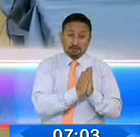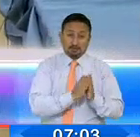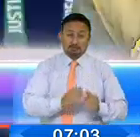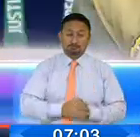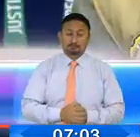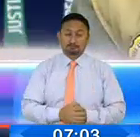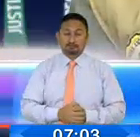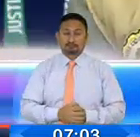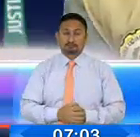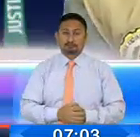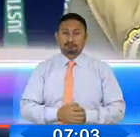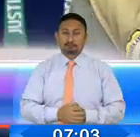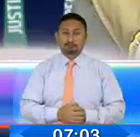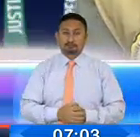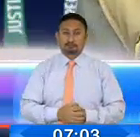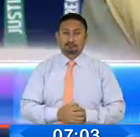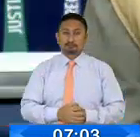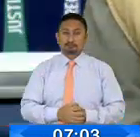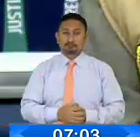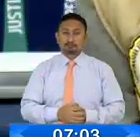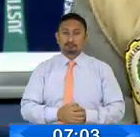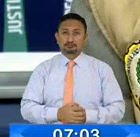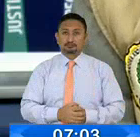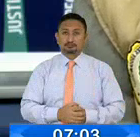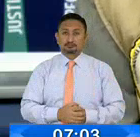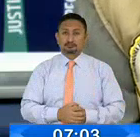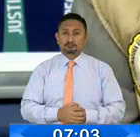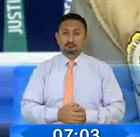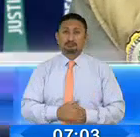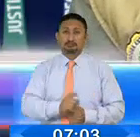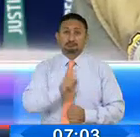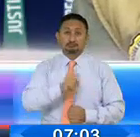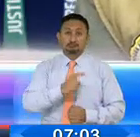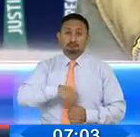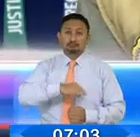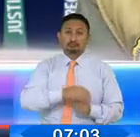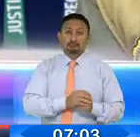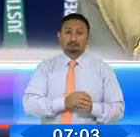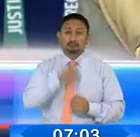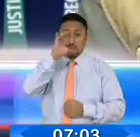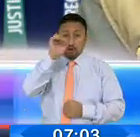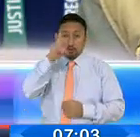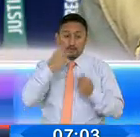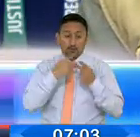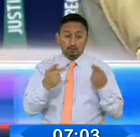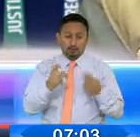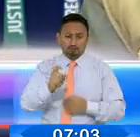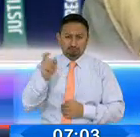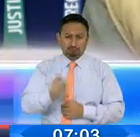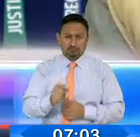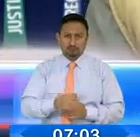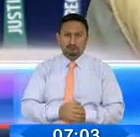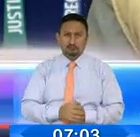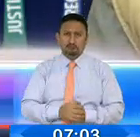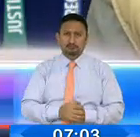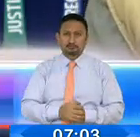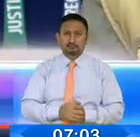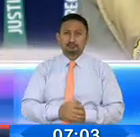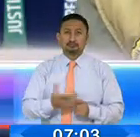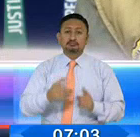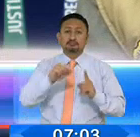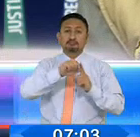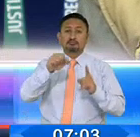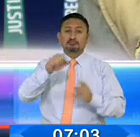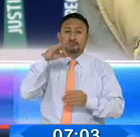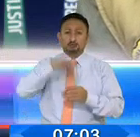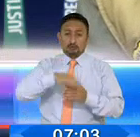Pachakutik. Se exige para la tranquilidad de la opinión pública, del sistema